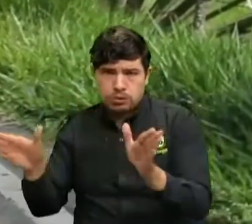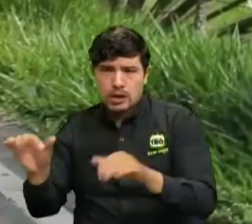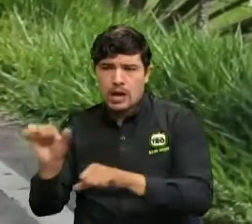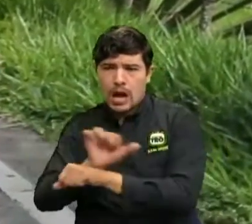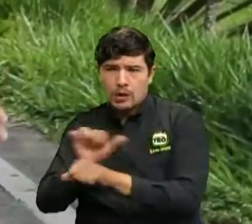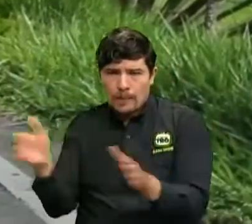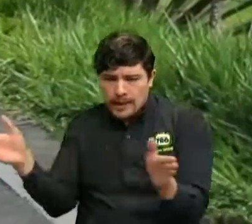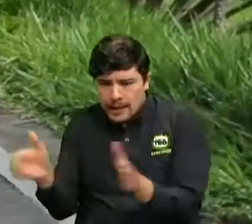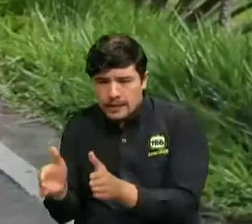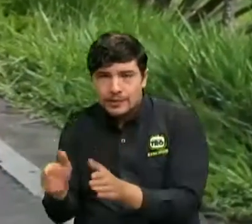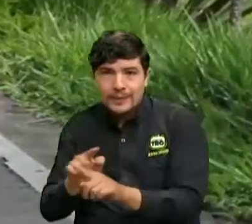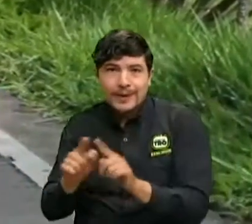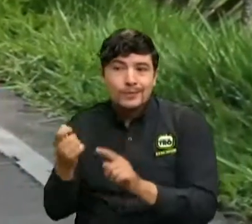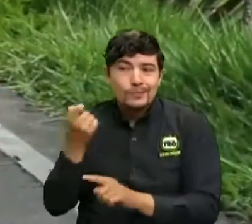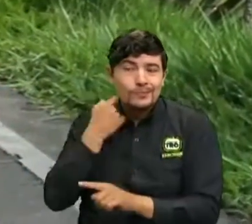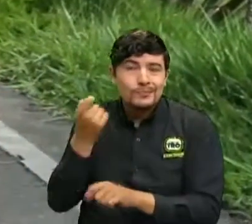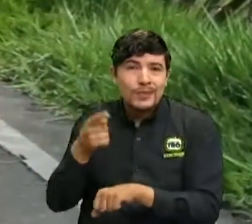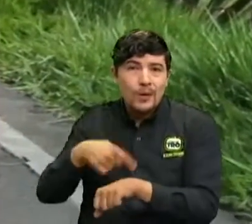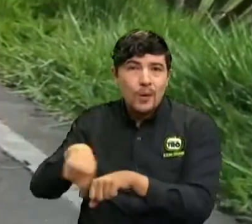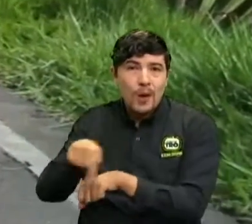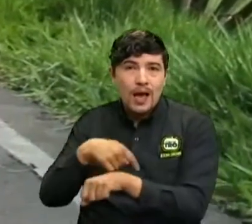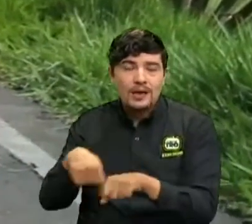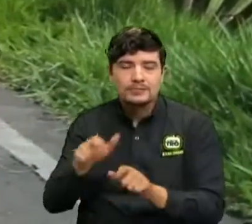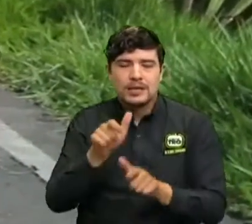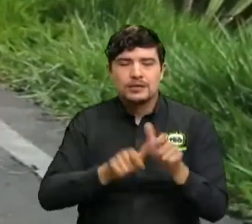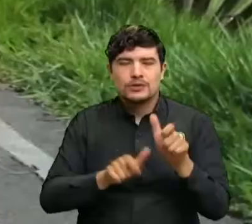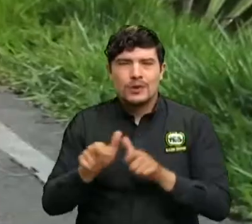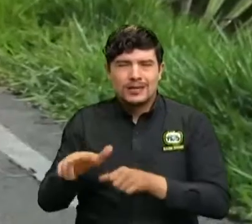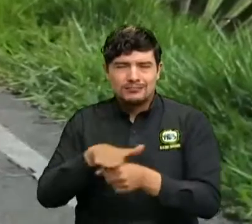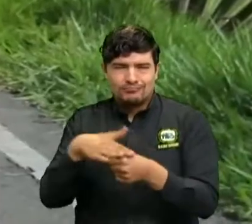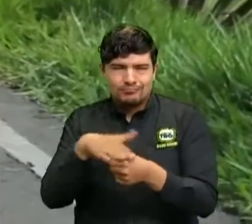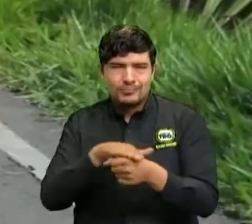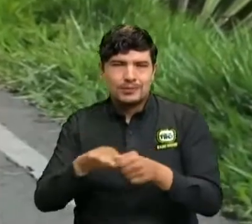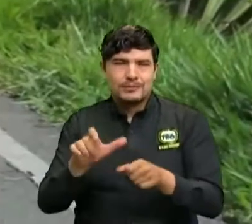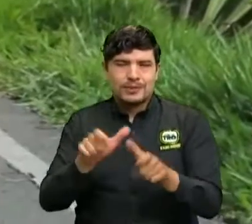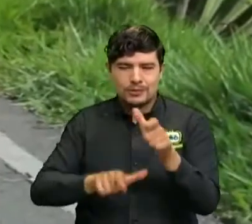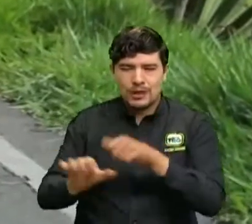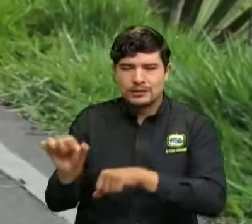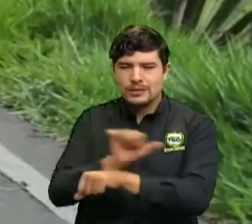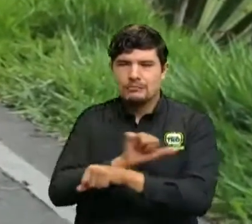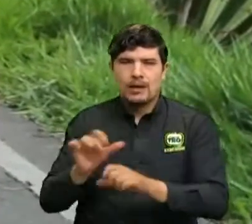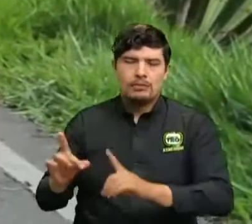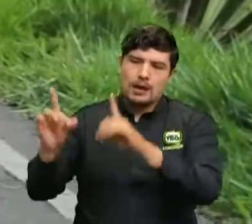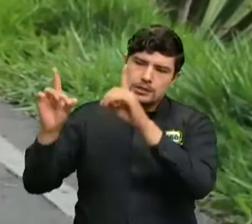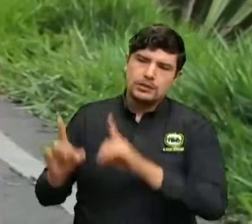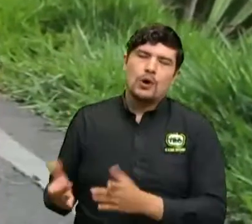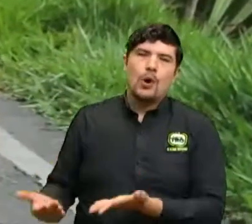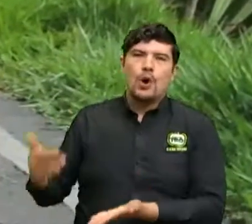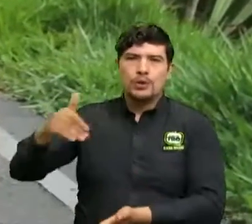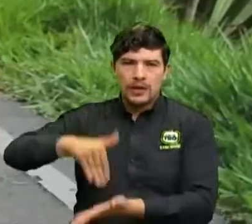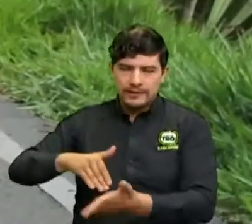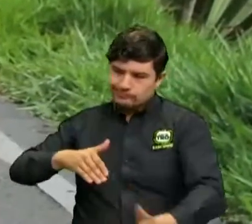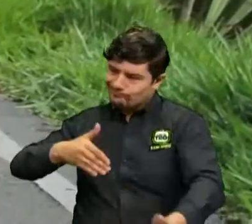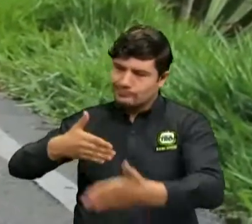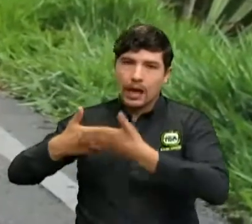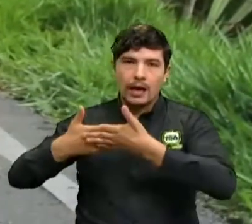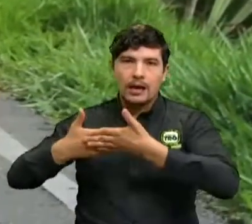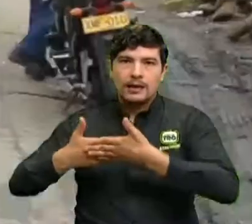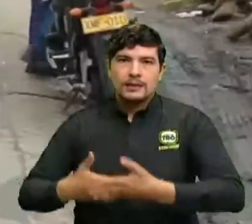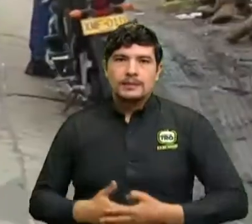vehículos pequeños, pero hace pocas horas los conductores y este gremio de transportadores han decidido cerrar en su totalidad la